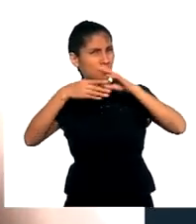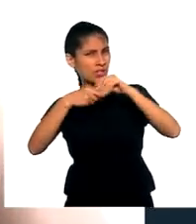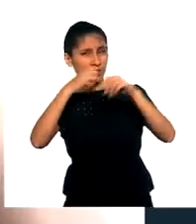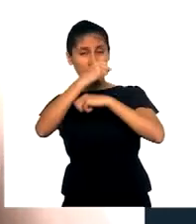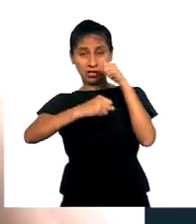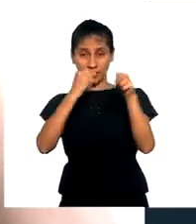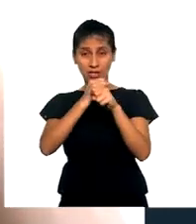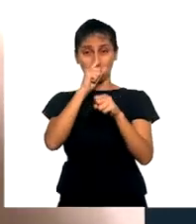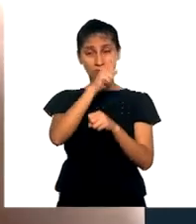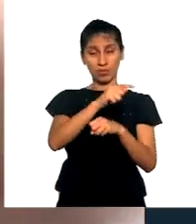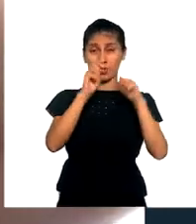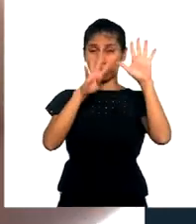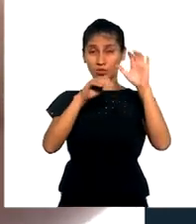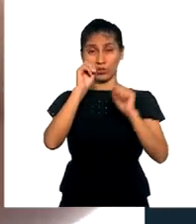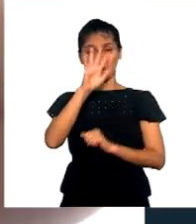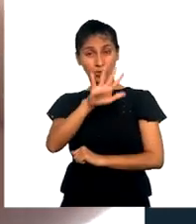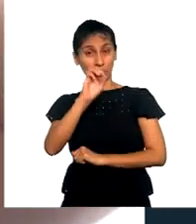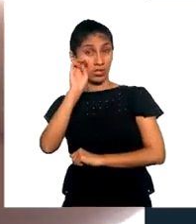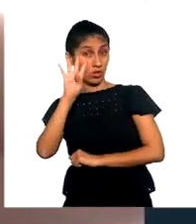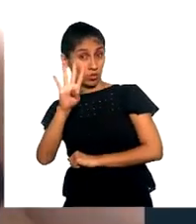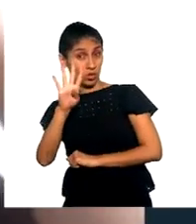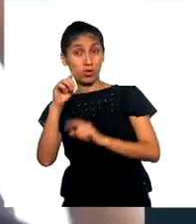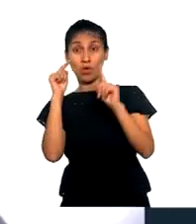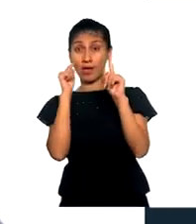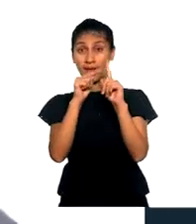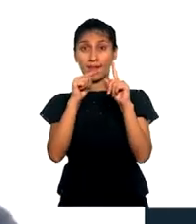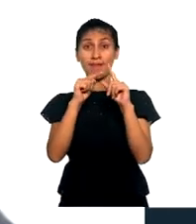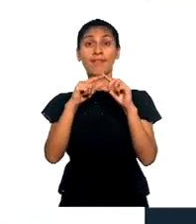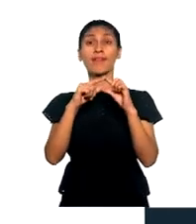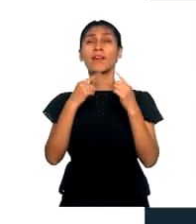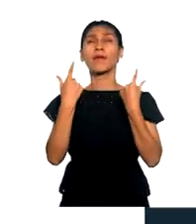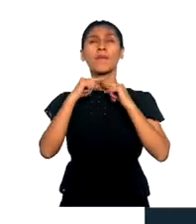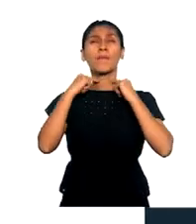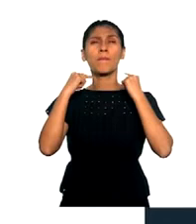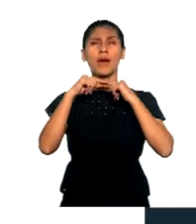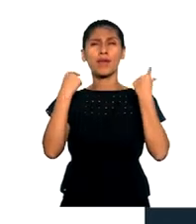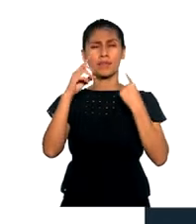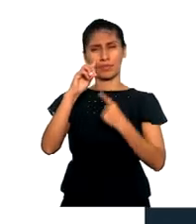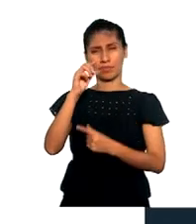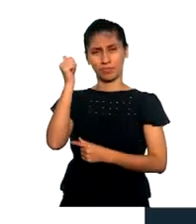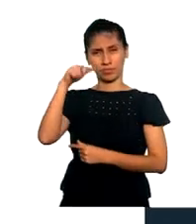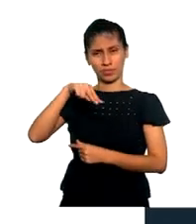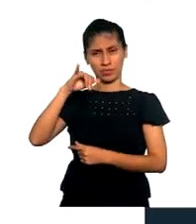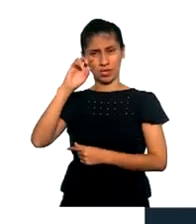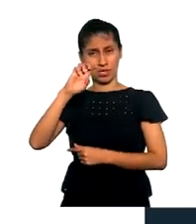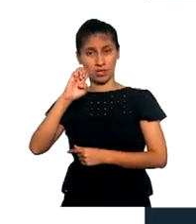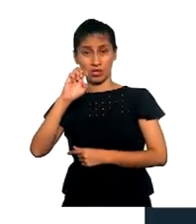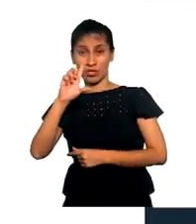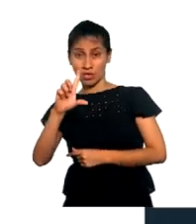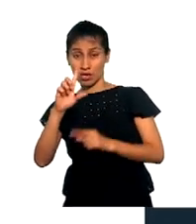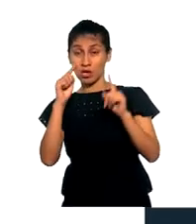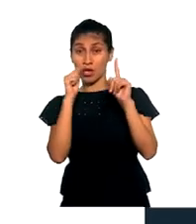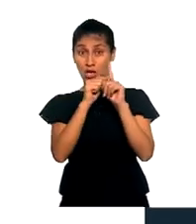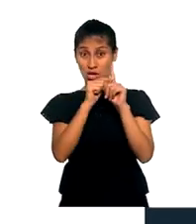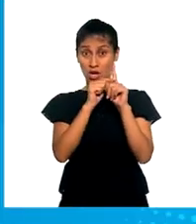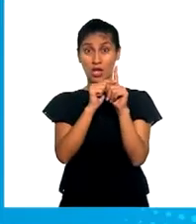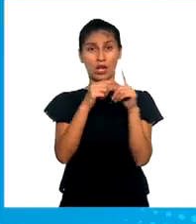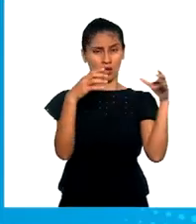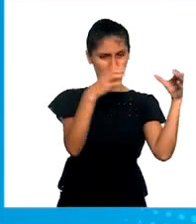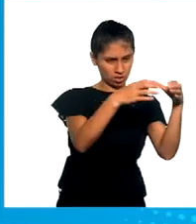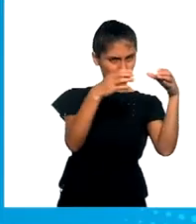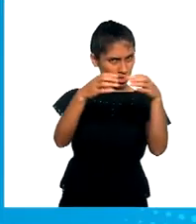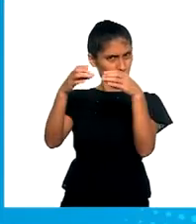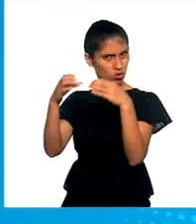1954 gracias al padre daniel mclellan y las centrales de cooperativas parroquiales